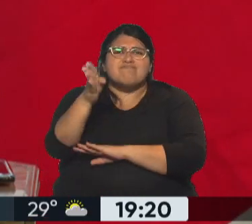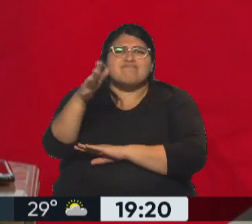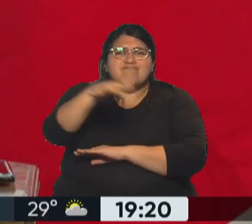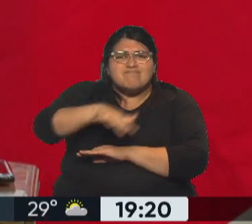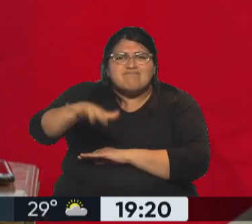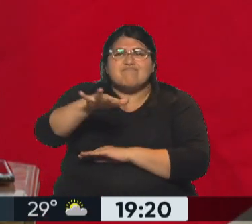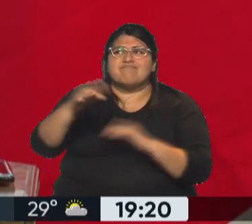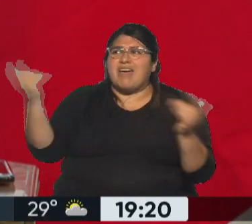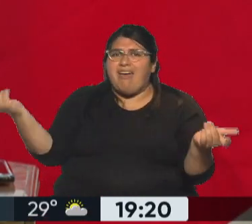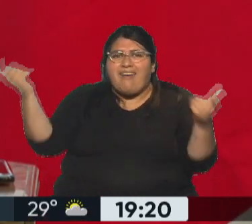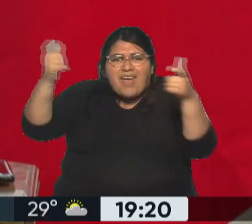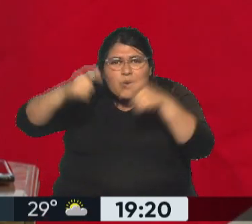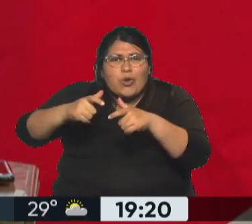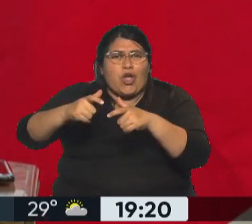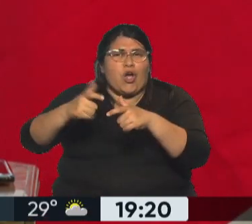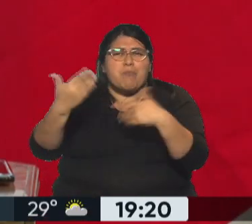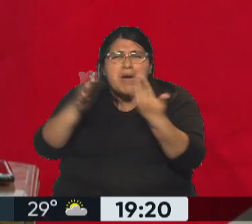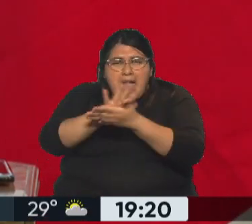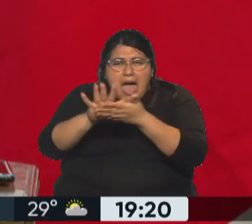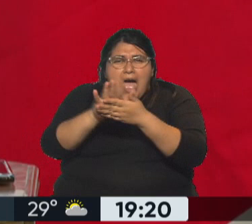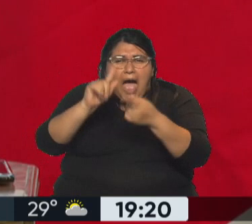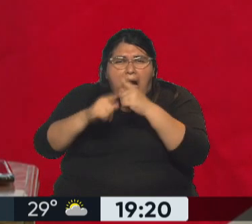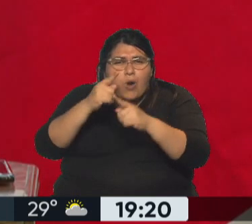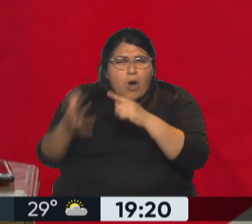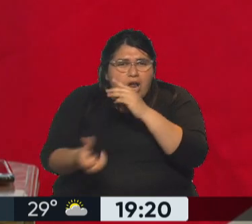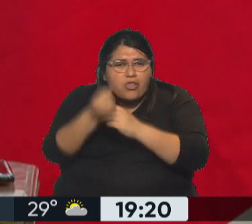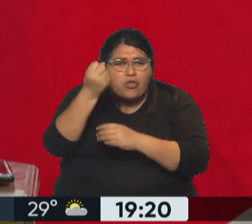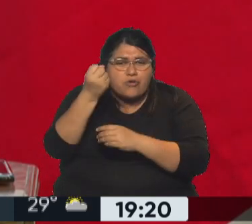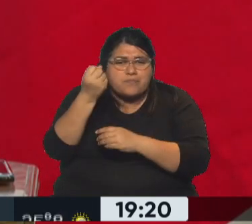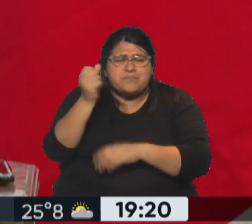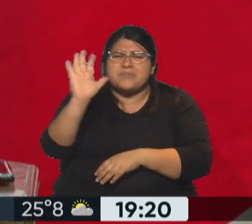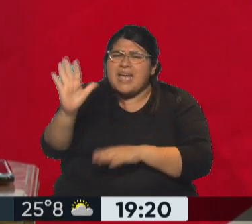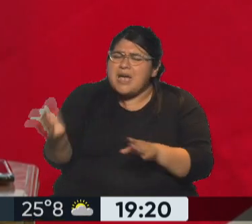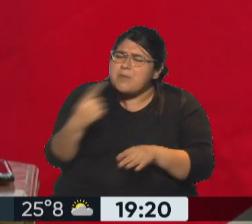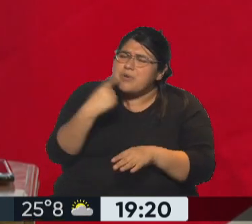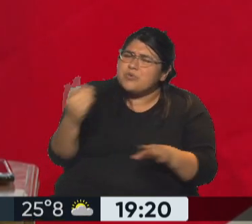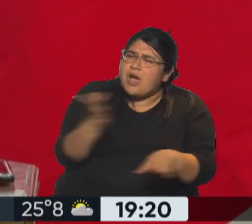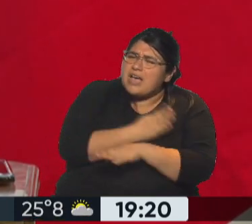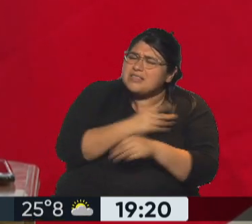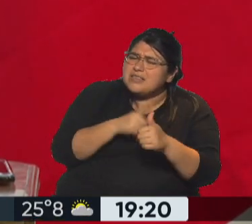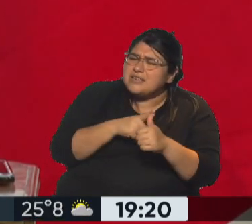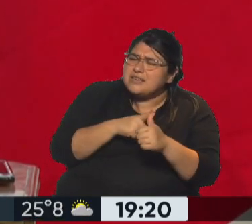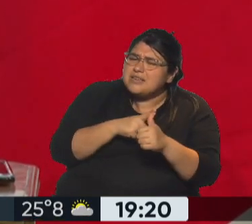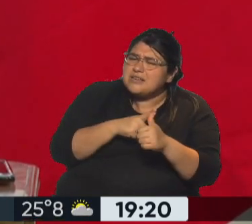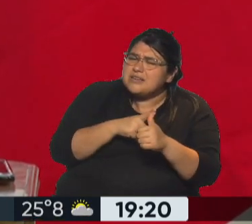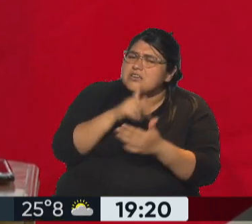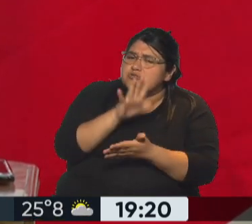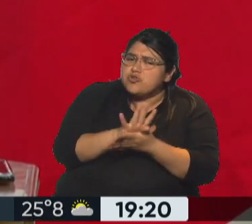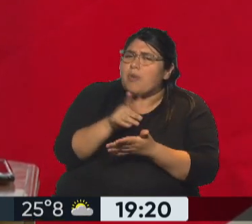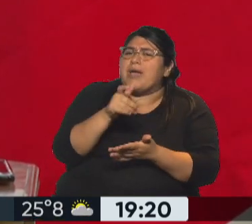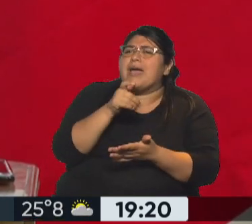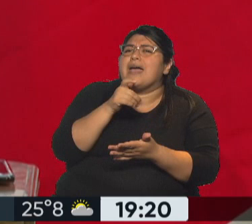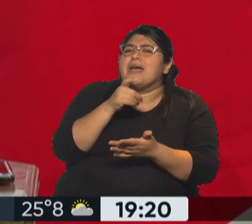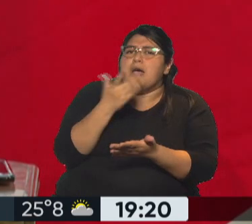partes y a ver si se puede llegar a un acuerdo? La primera pregunta era si habrá una propuesta concreta de